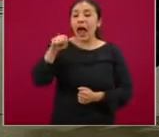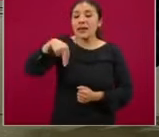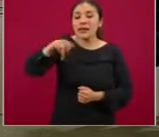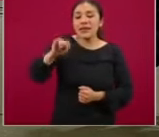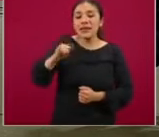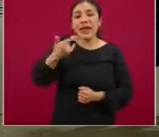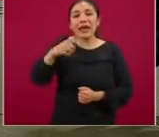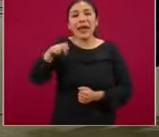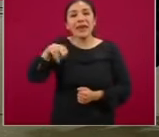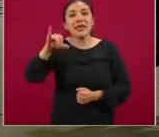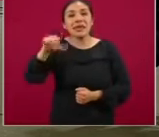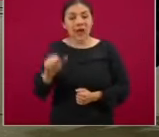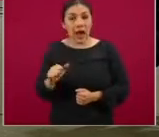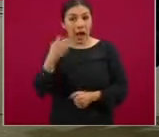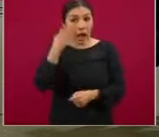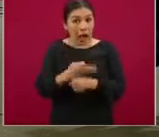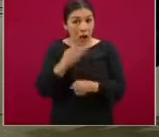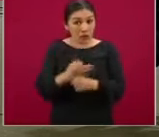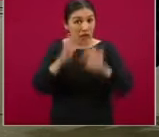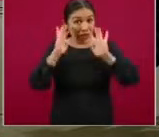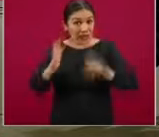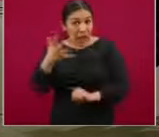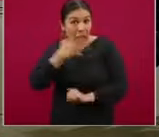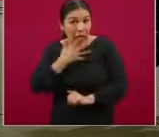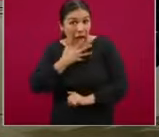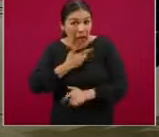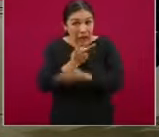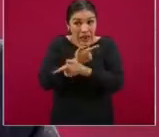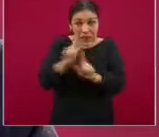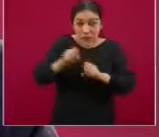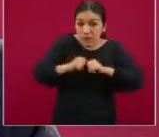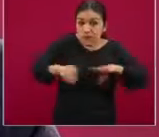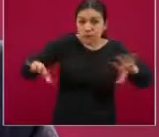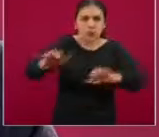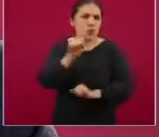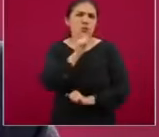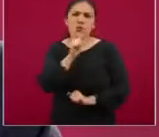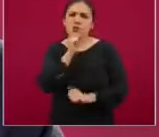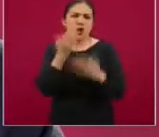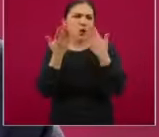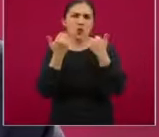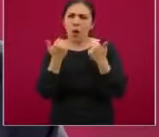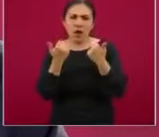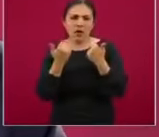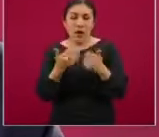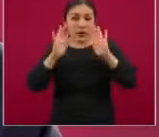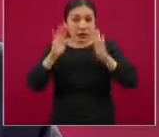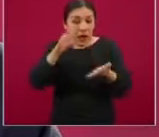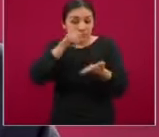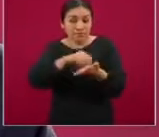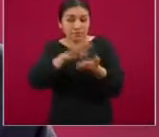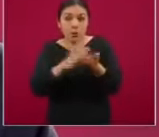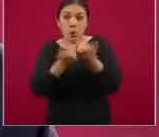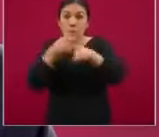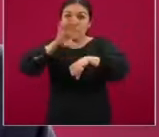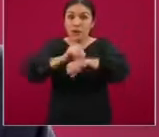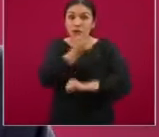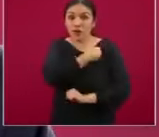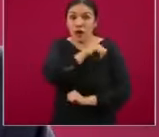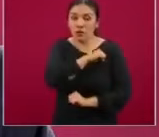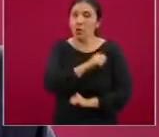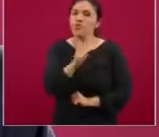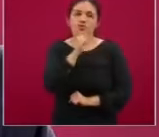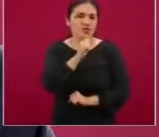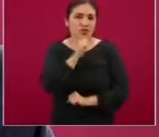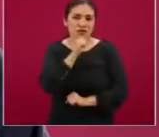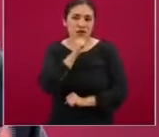antigénica. No hay todavía en el territorio nacional estas pruebas, no tiene todavía registros sanitarios y el